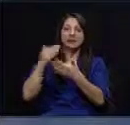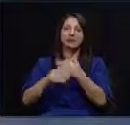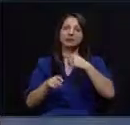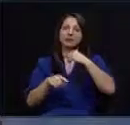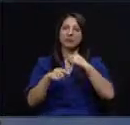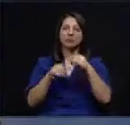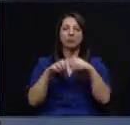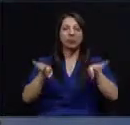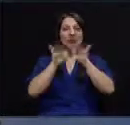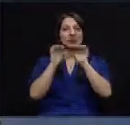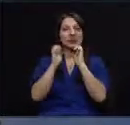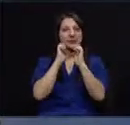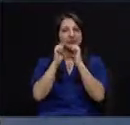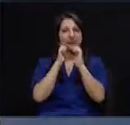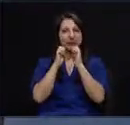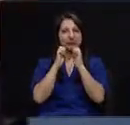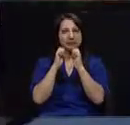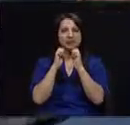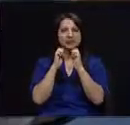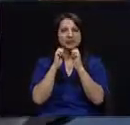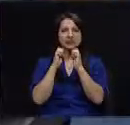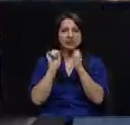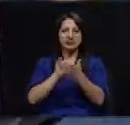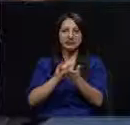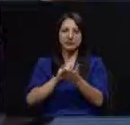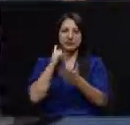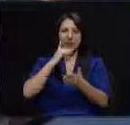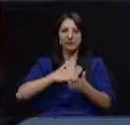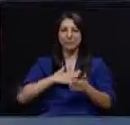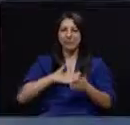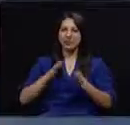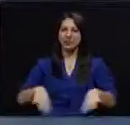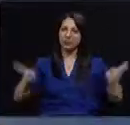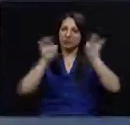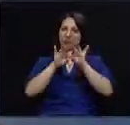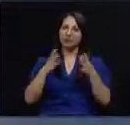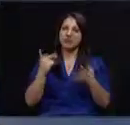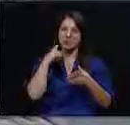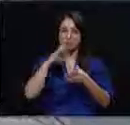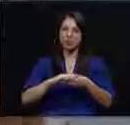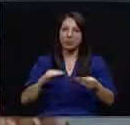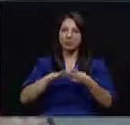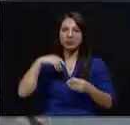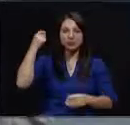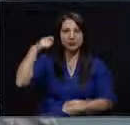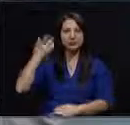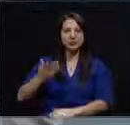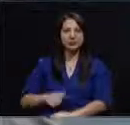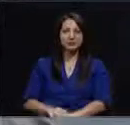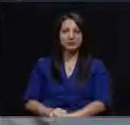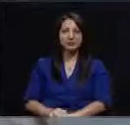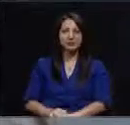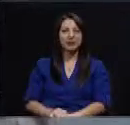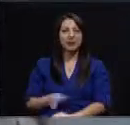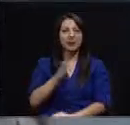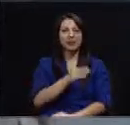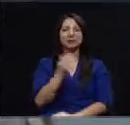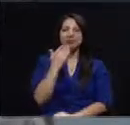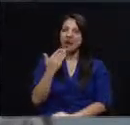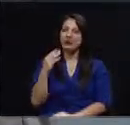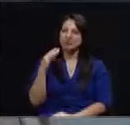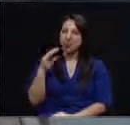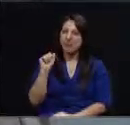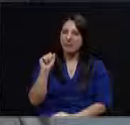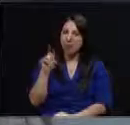de las entrevistas... digamos que es lo que para mí es clave en un documental. Bueno, realmente muchísimas gracias,